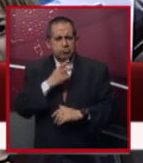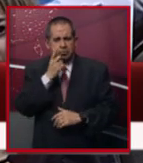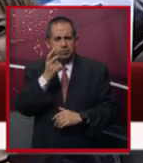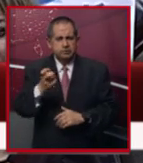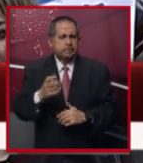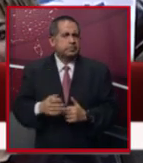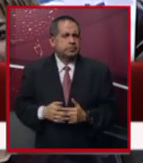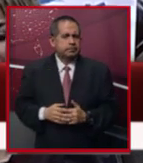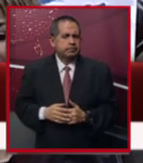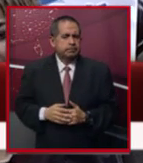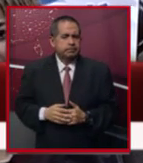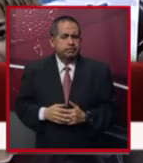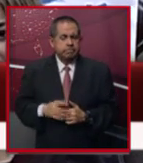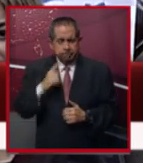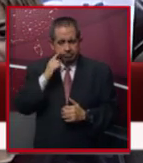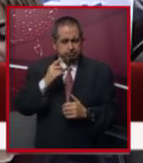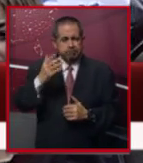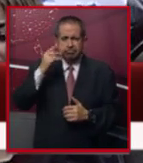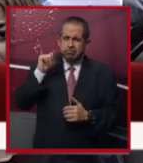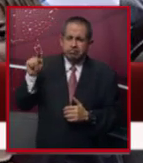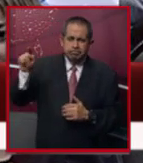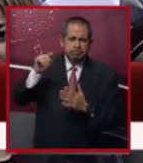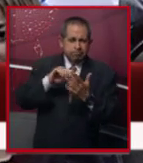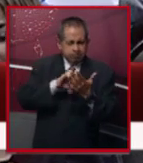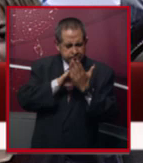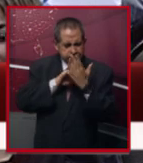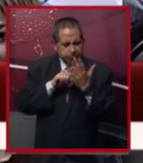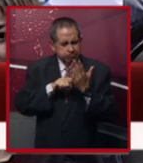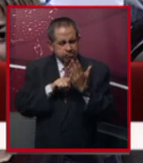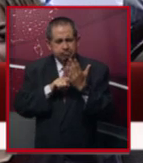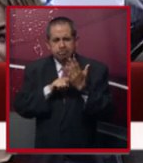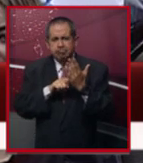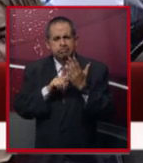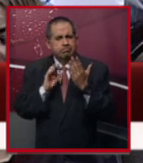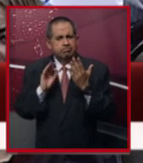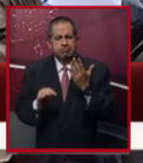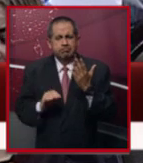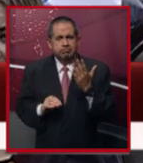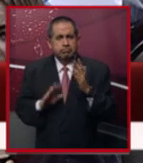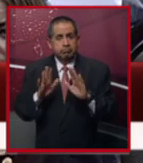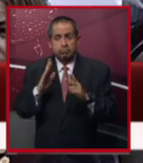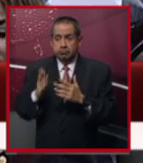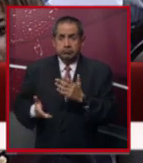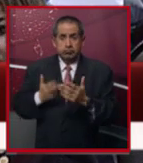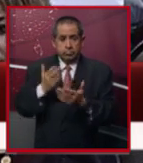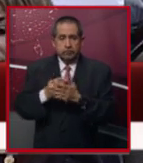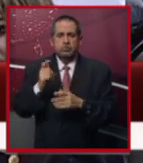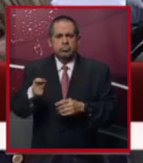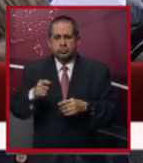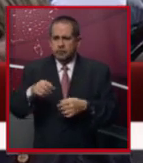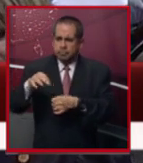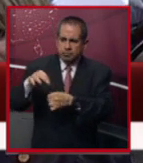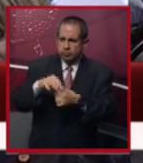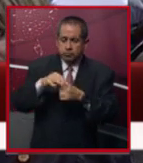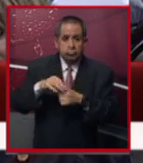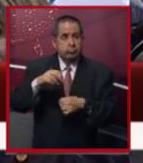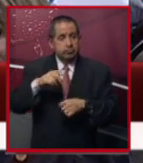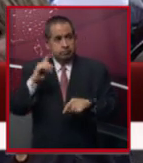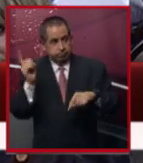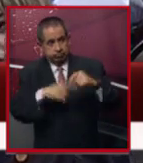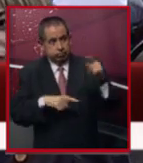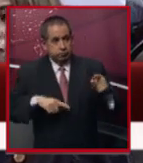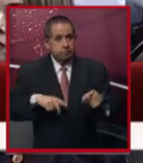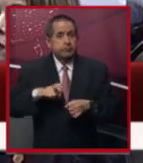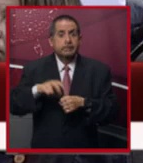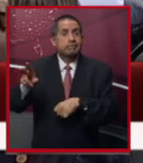decimos? Porque los ejemplos son evidentes. Se propuso la revocación de mandato en Venezuela